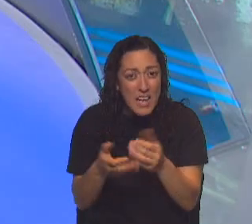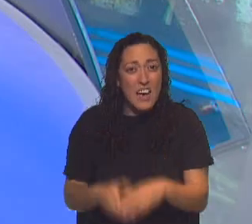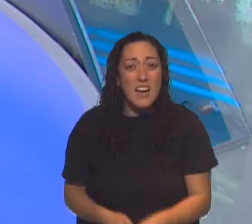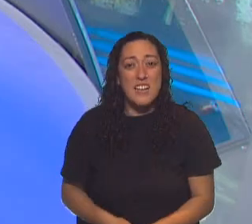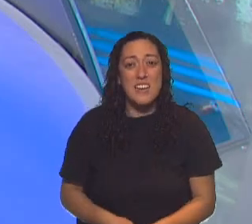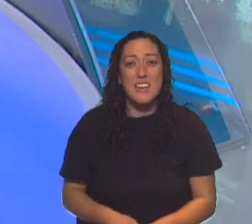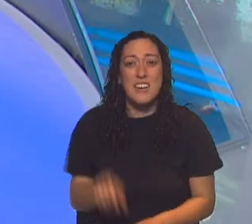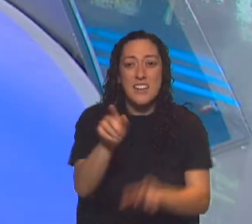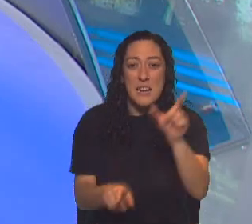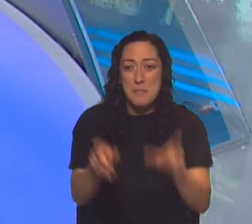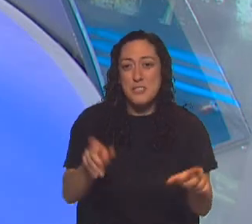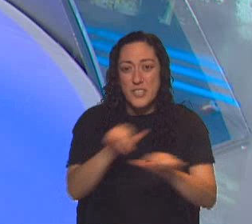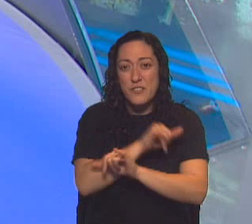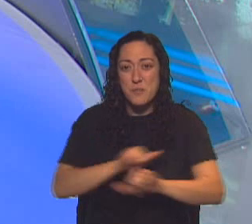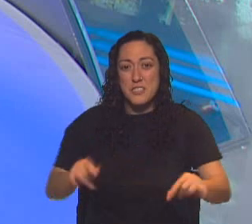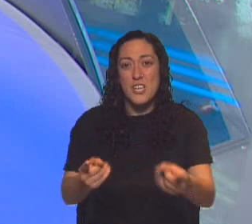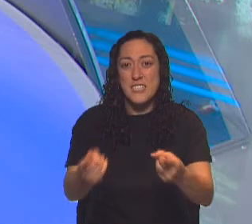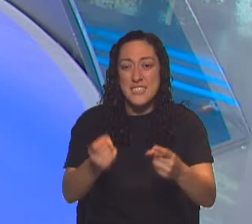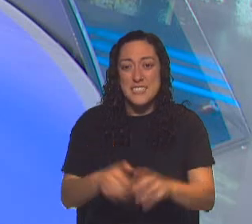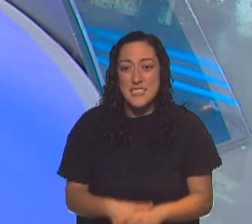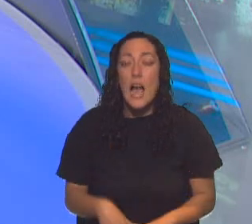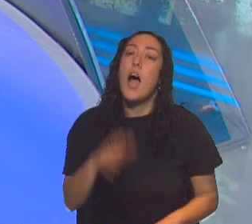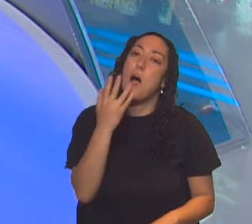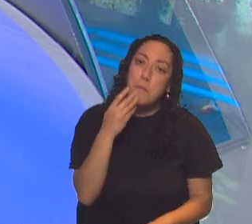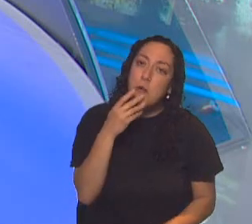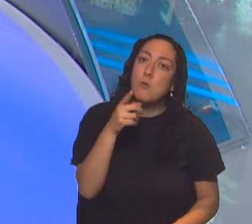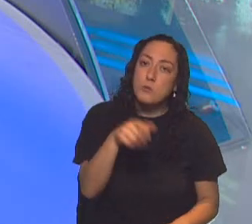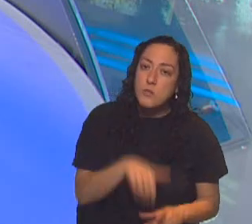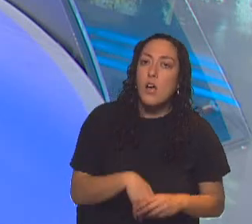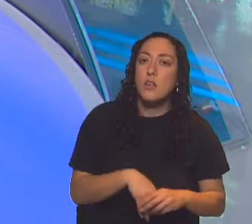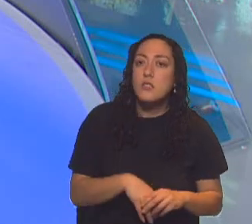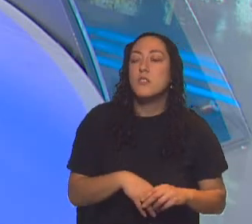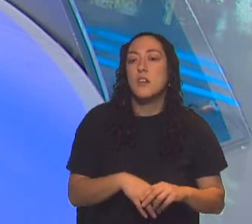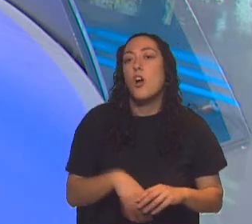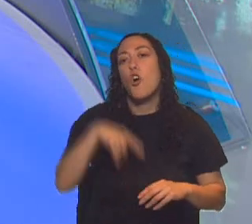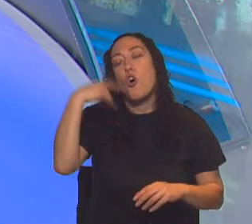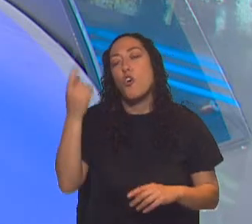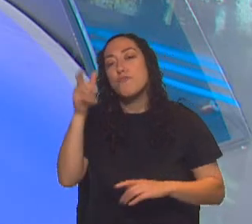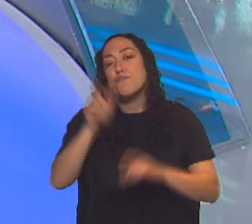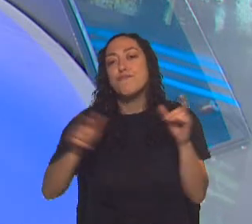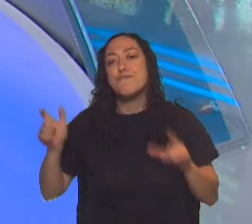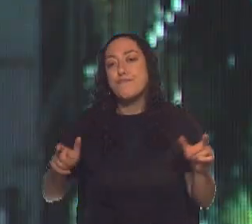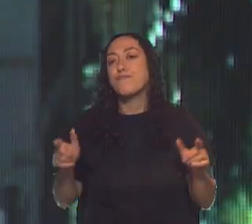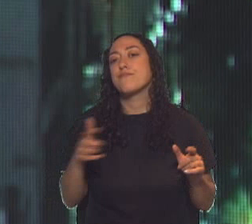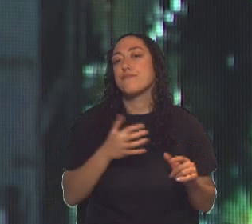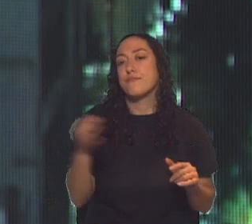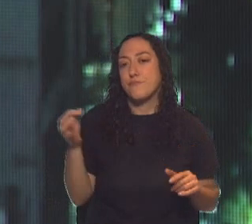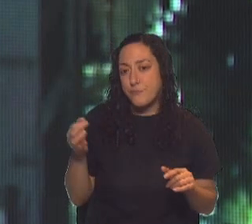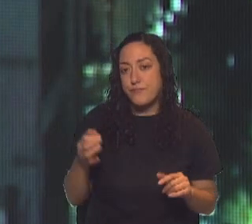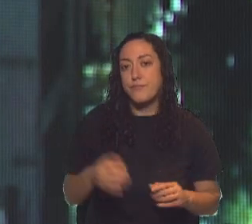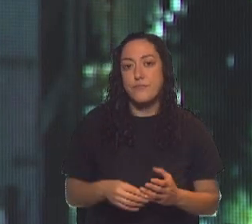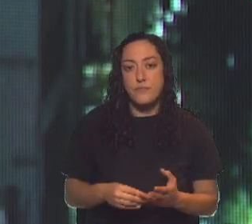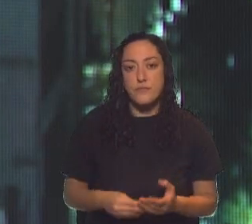gente necesita información ahí está es gó lo demás me parece que es cierto que lo que lo que